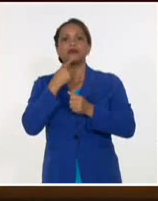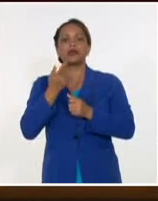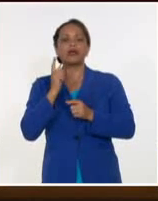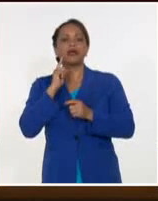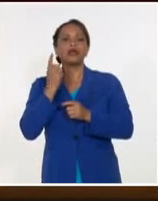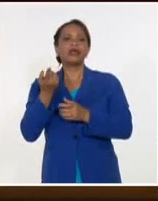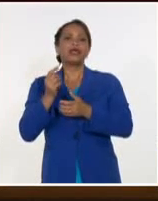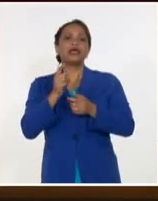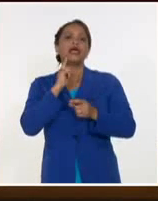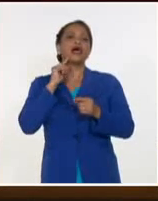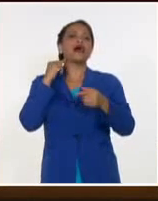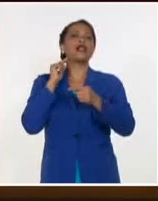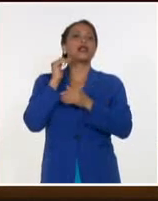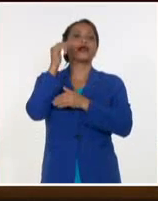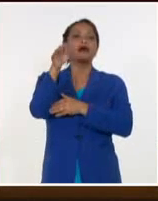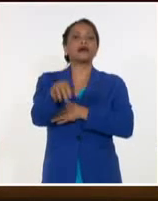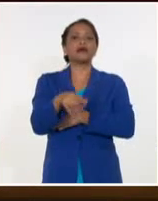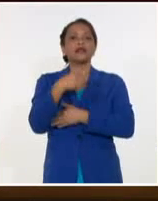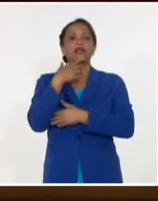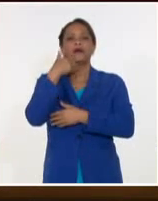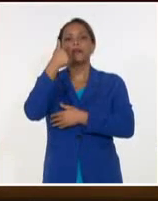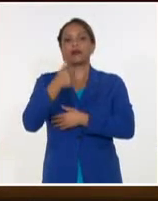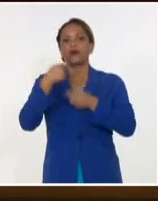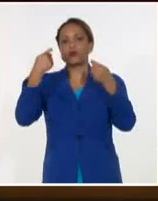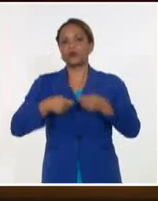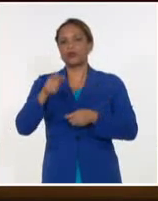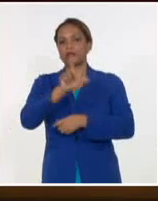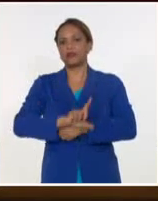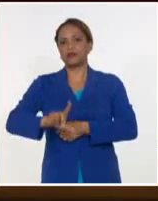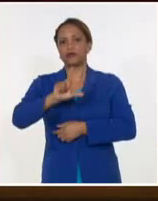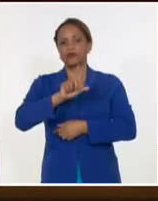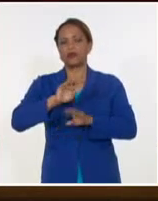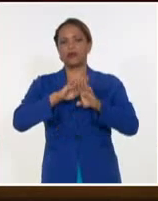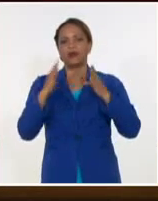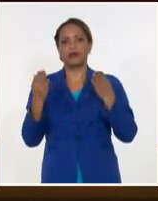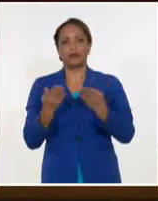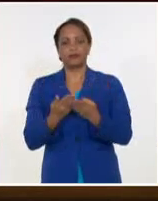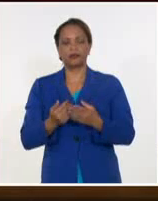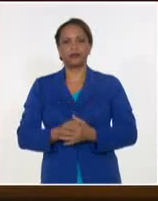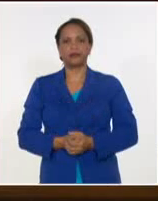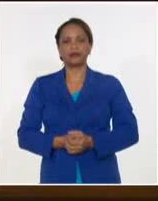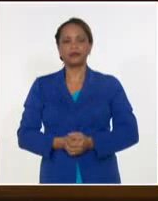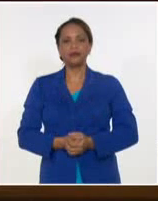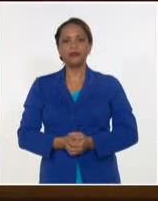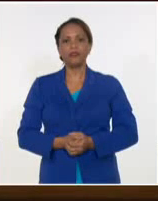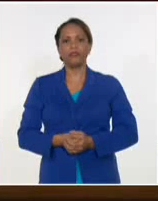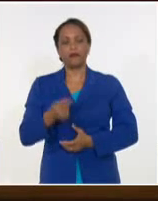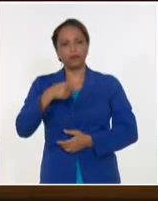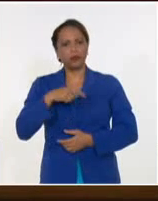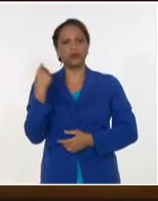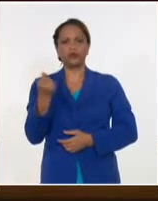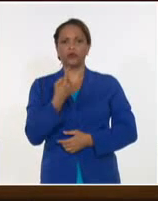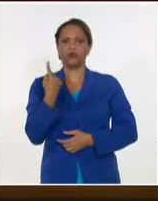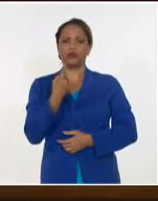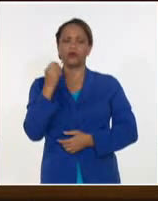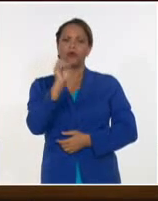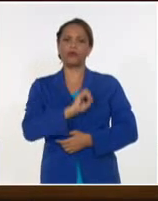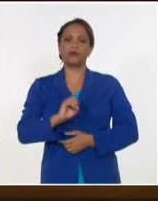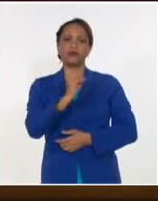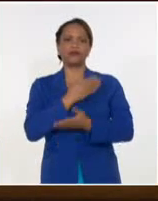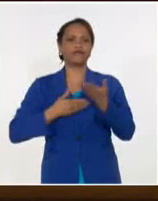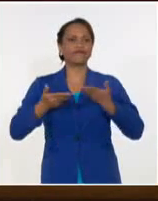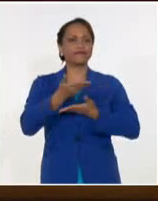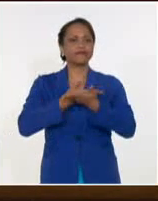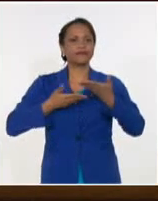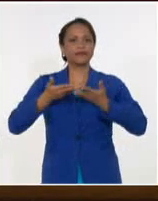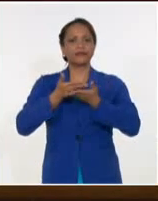en alcanzar la mayor justicia social para todos. Hemos tenido la oportunidad de intercambiar ampliamente sobre